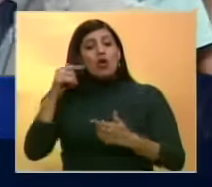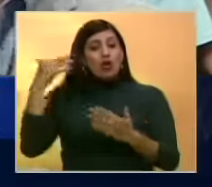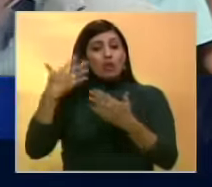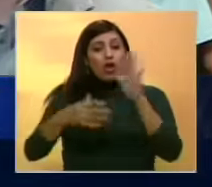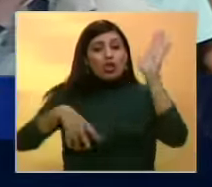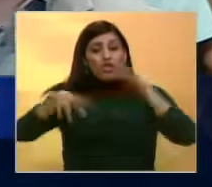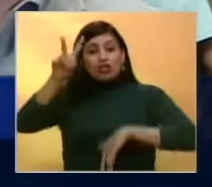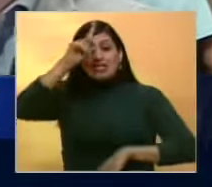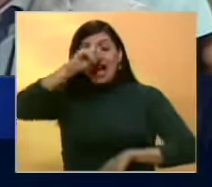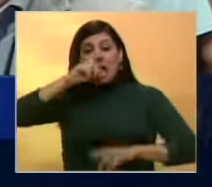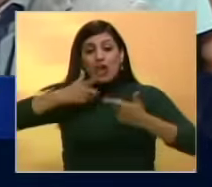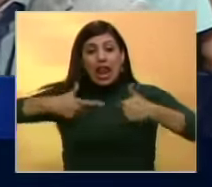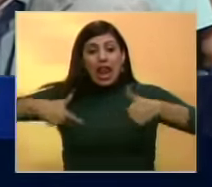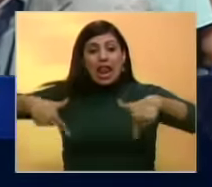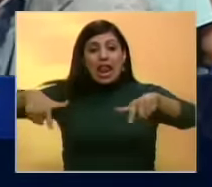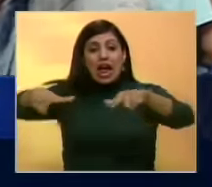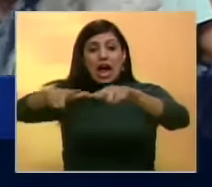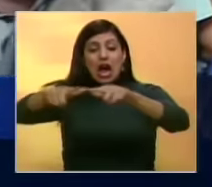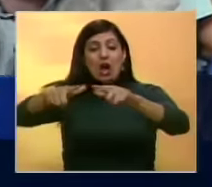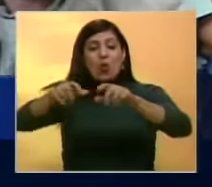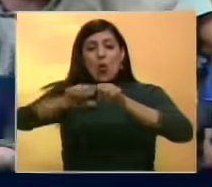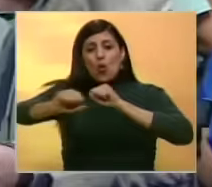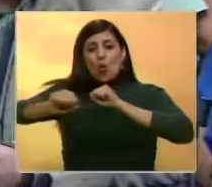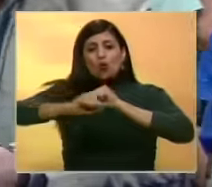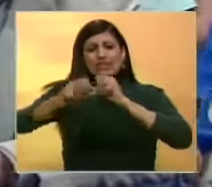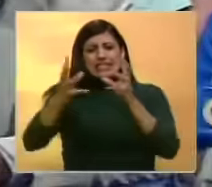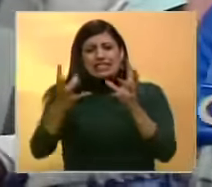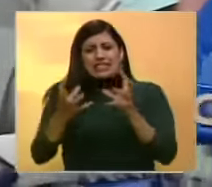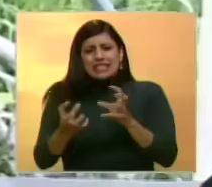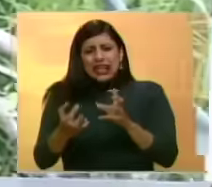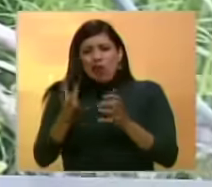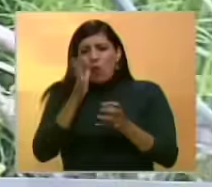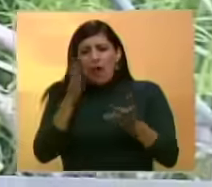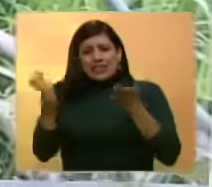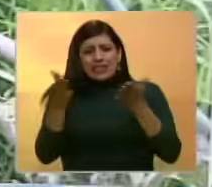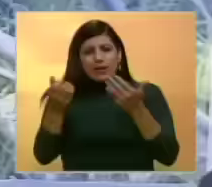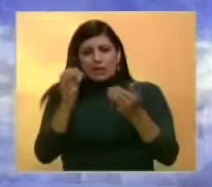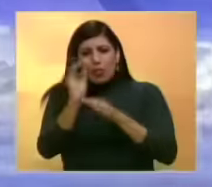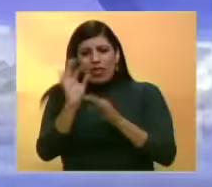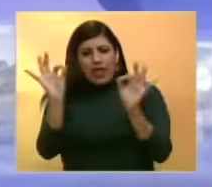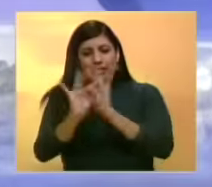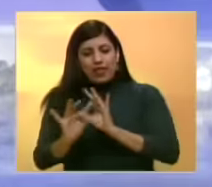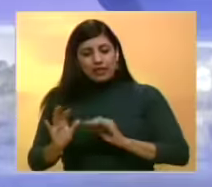la hidrológica del Lago tiene como balance tuberías secas y ausencia del